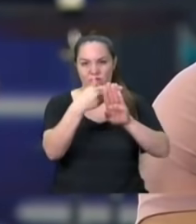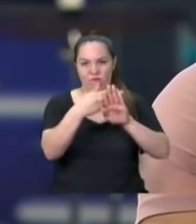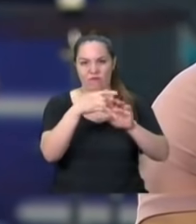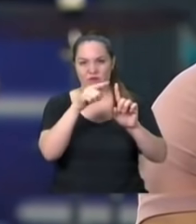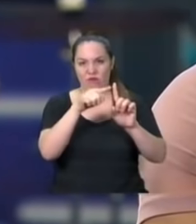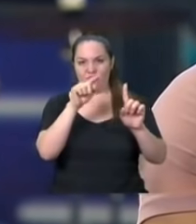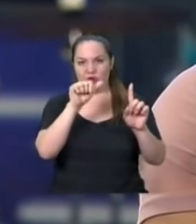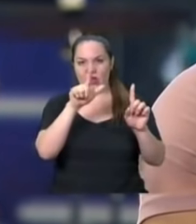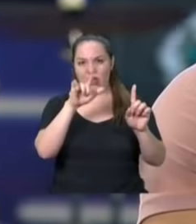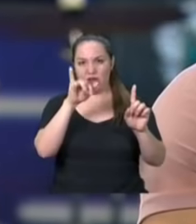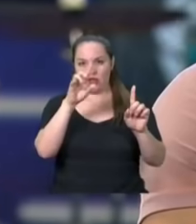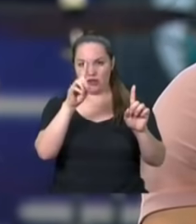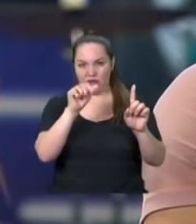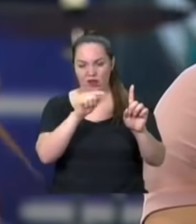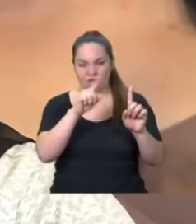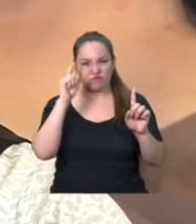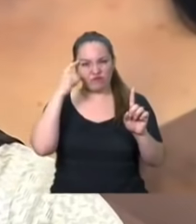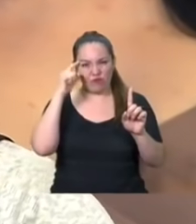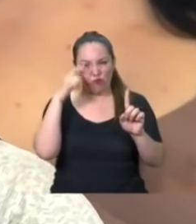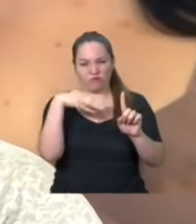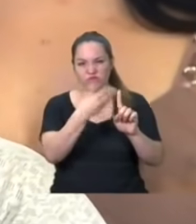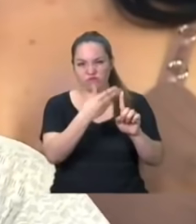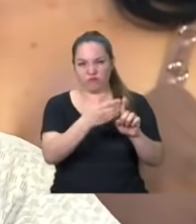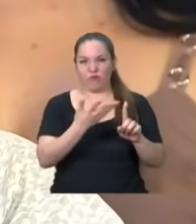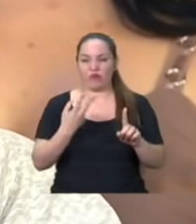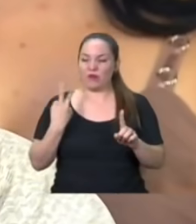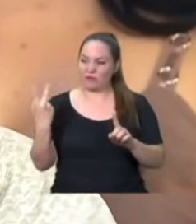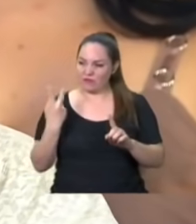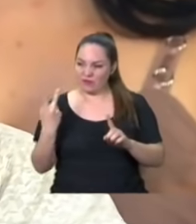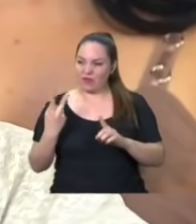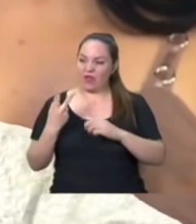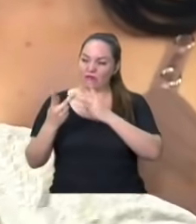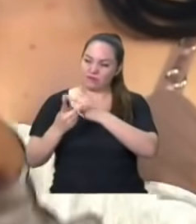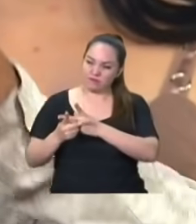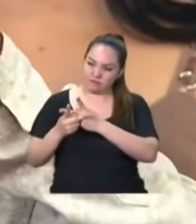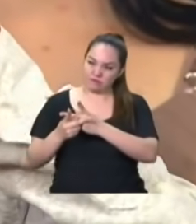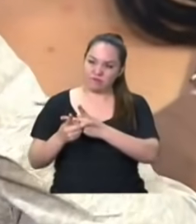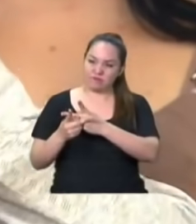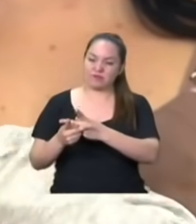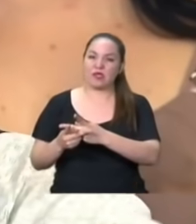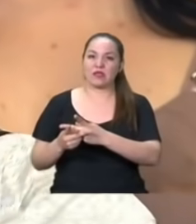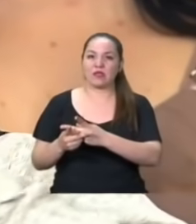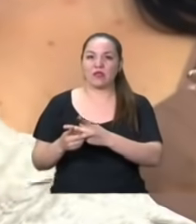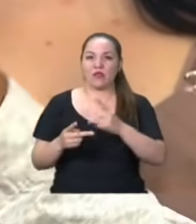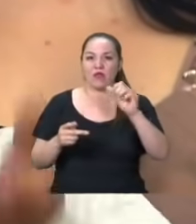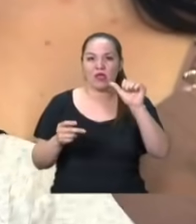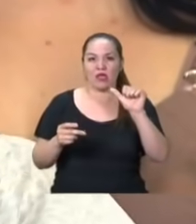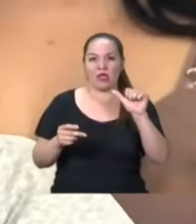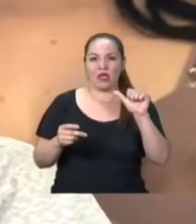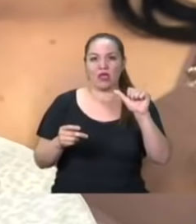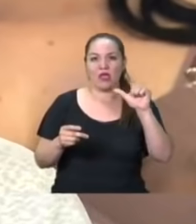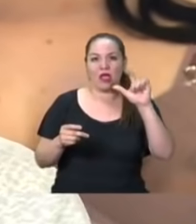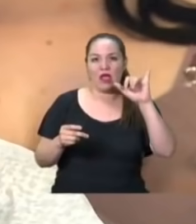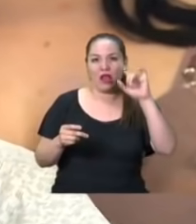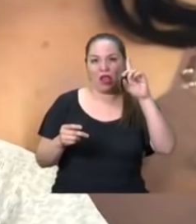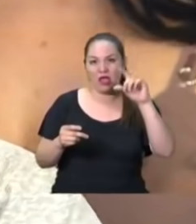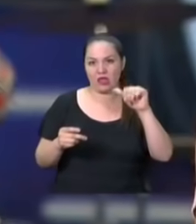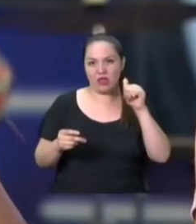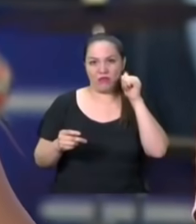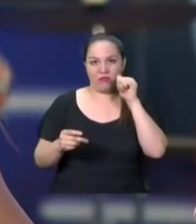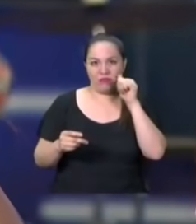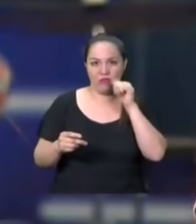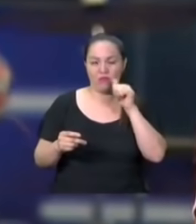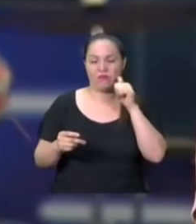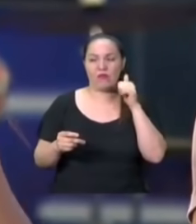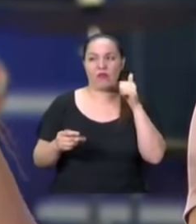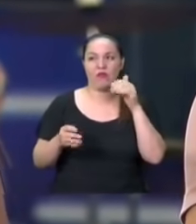según andábamos y que no sé qué, y tirando, ¿va? ¡Ay, celosa! Y ella, pues, meramente se la ha creído y todo esto, y digo,